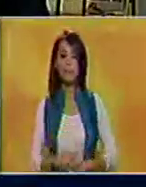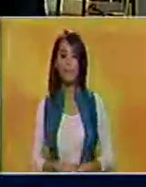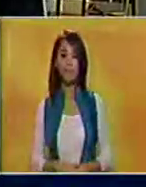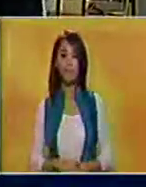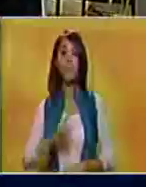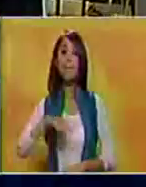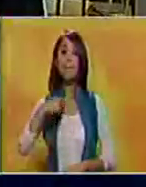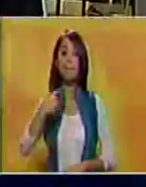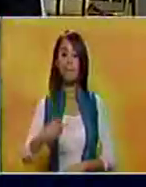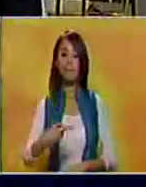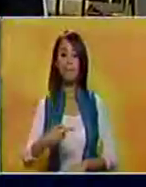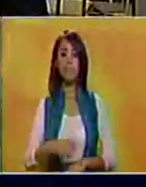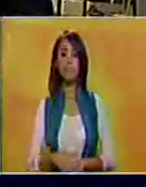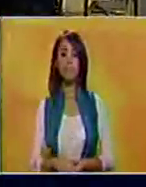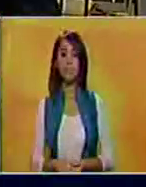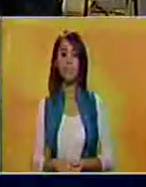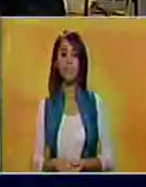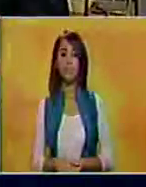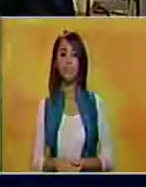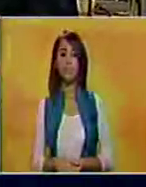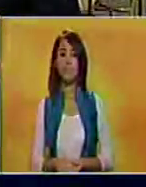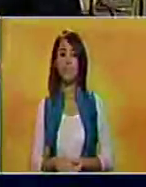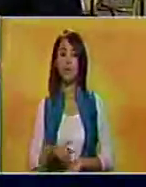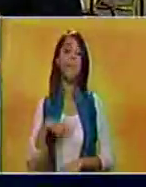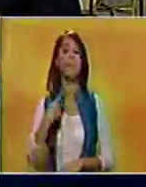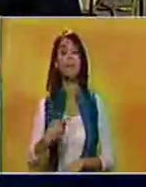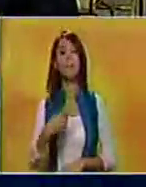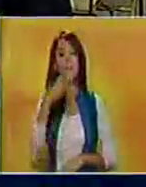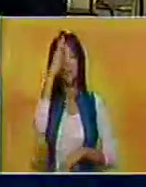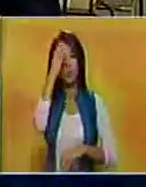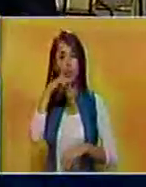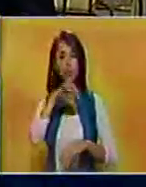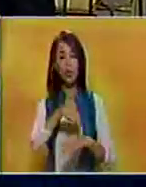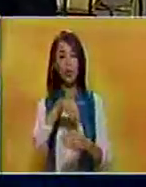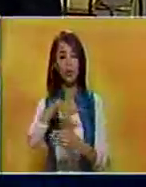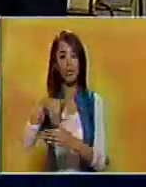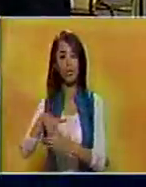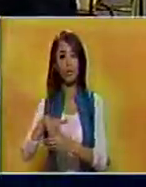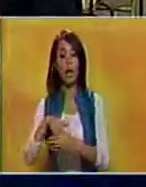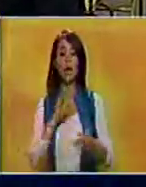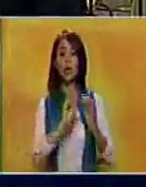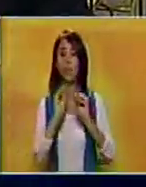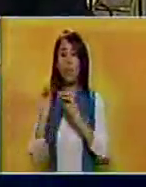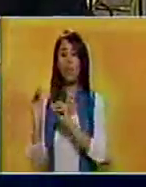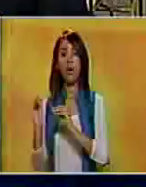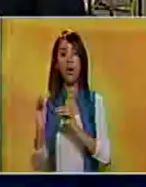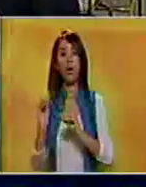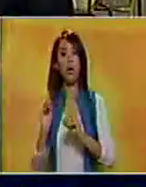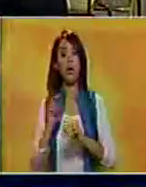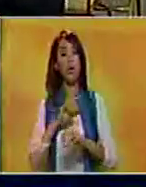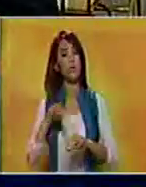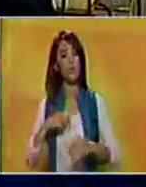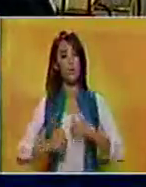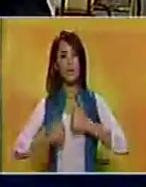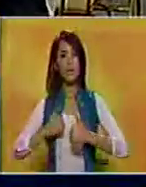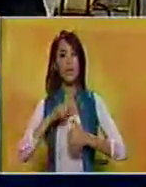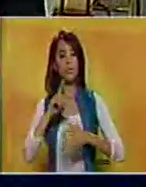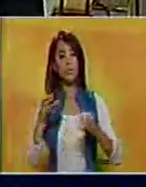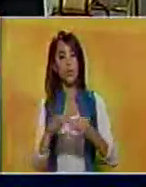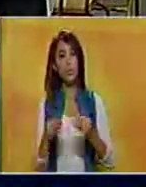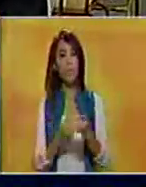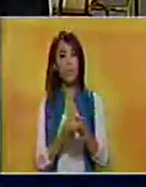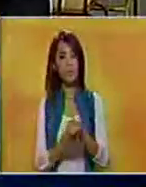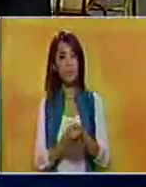Mañana vendremos aquí al Consejo Nacional Electoral. Hemos sido convocados nuestro candidato y las fuerzas políticas que lo